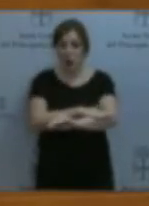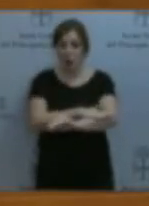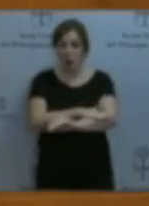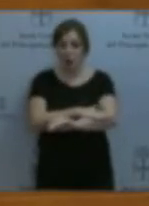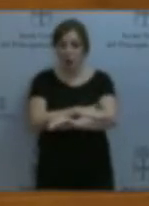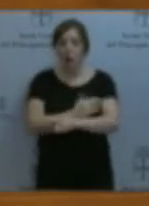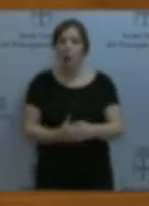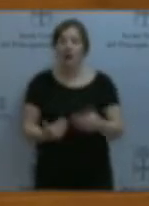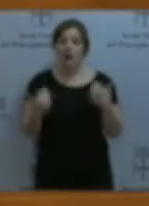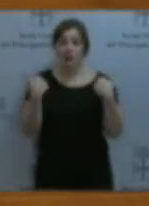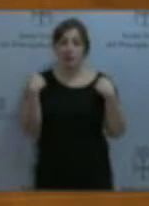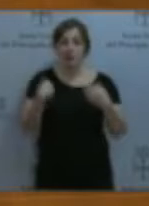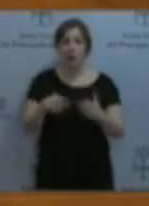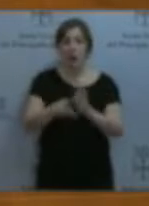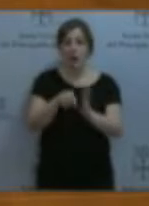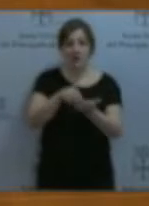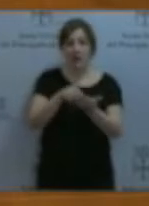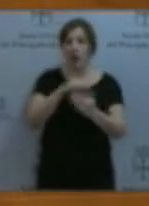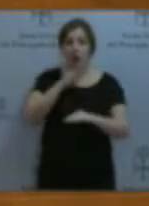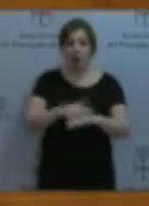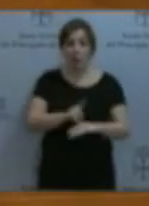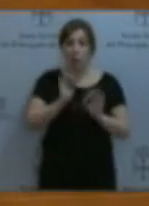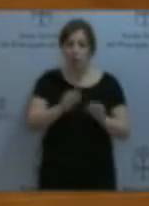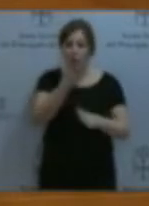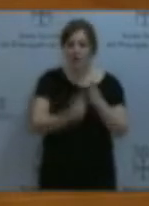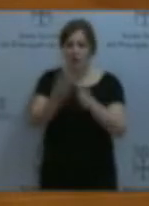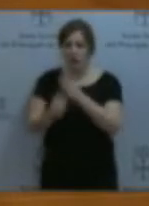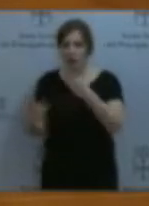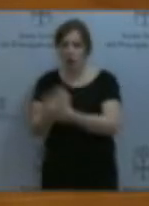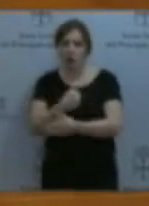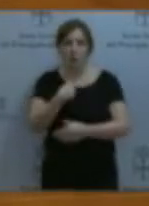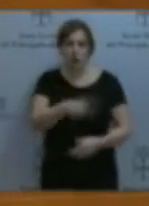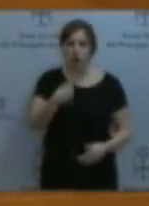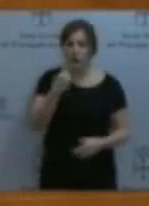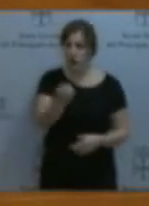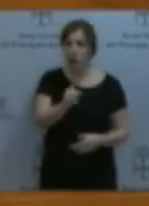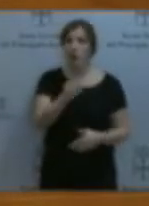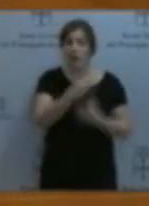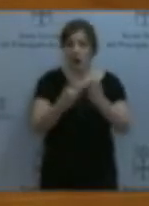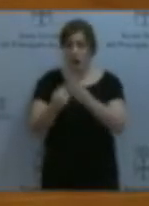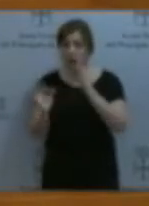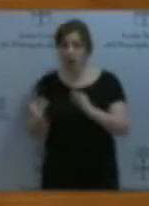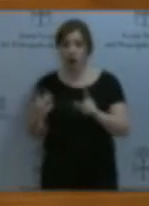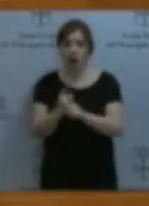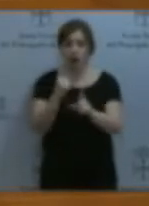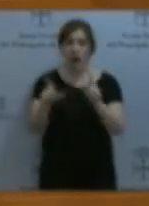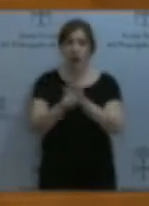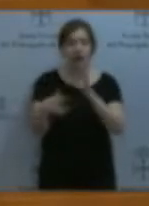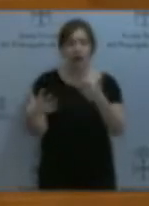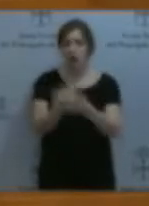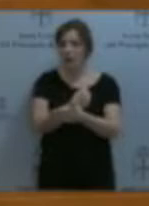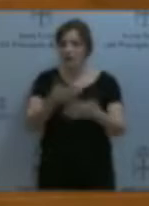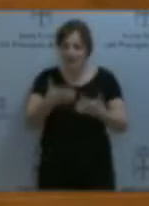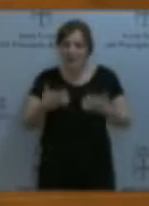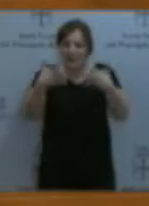depende, como exige la ley. Todas estas irregularidades no las dice Podemos. Todas estas irregularidades están extraídas prácticamente de manera